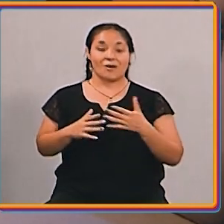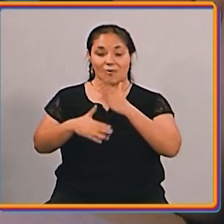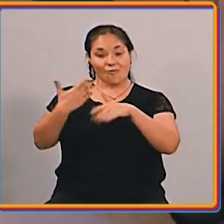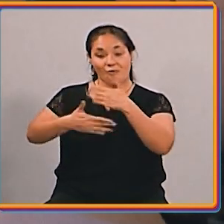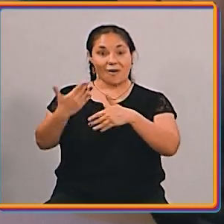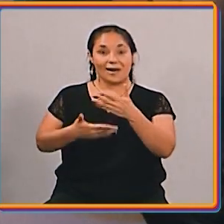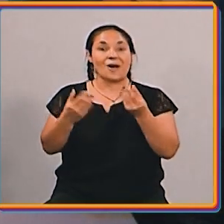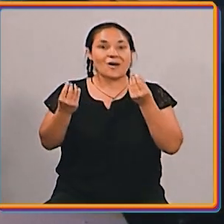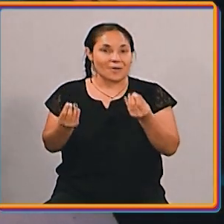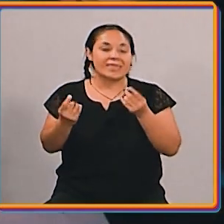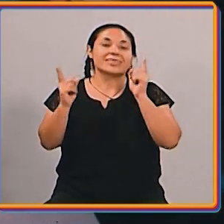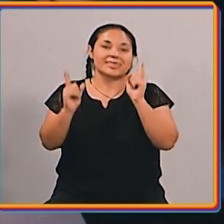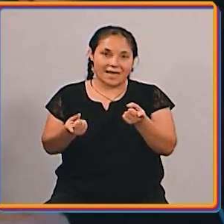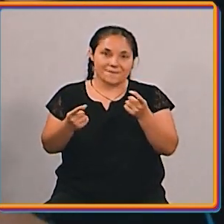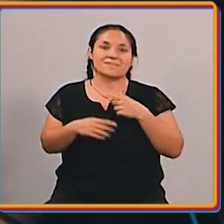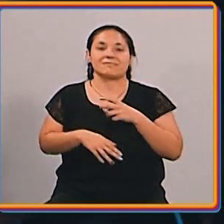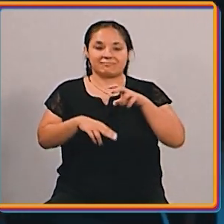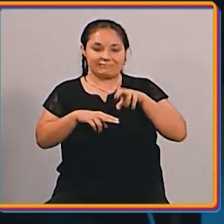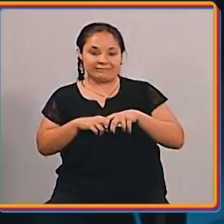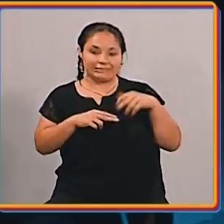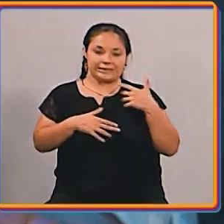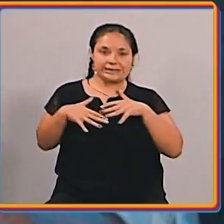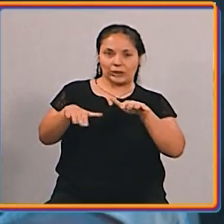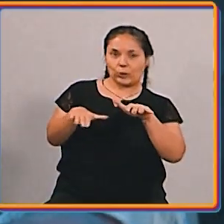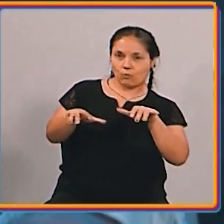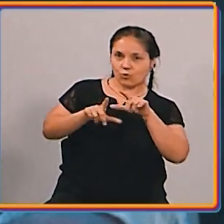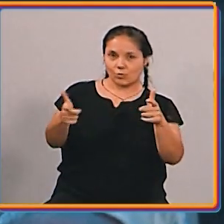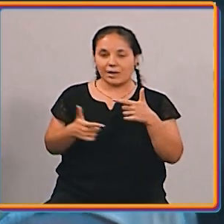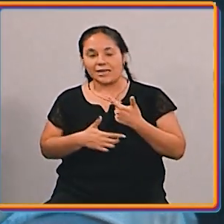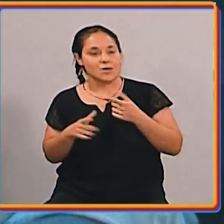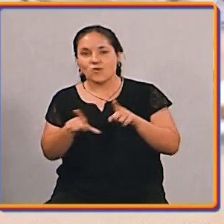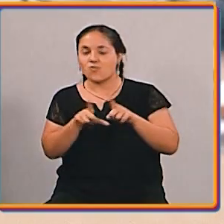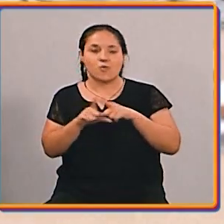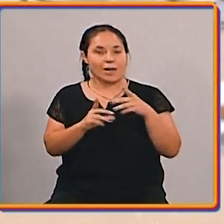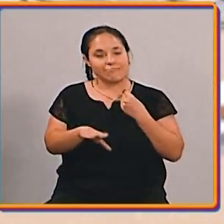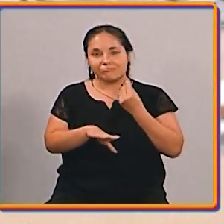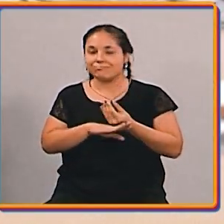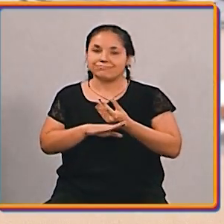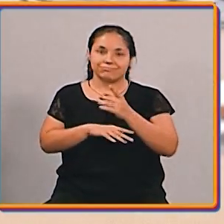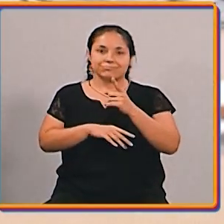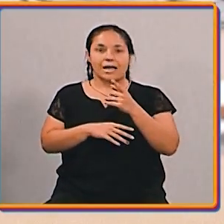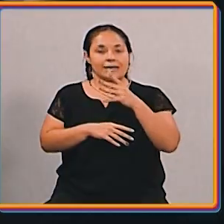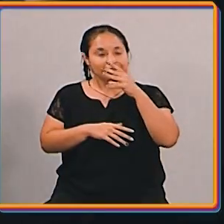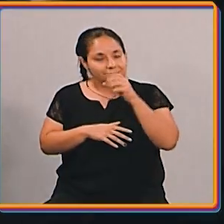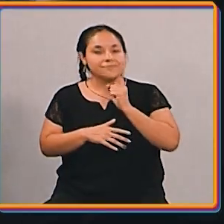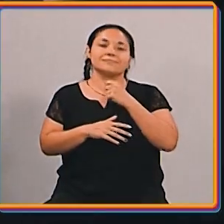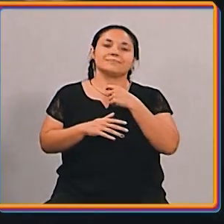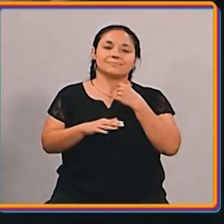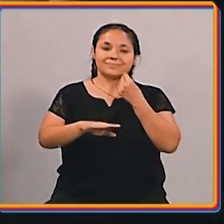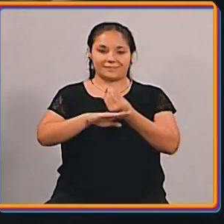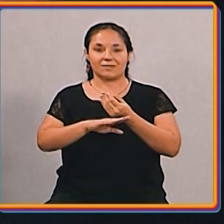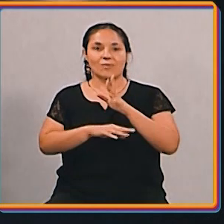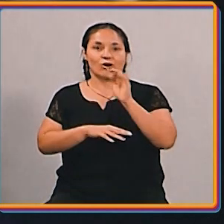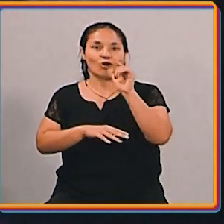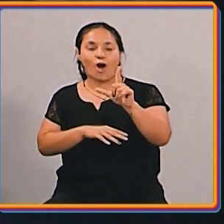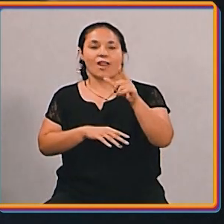La gracia de este tipo de juegos es también la de ponerte en situaciones que te incomoden y debas salir de tu zona de confort, cumpliendo tu